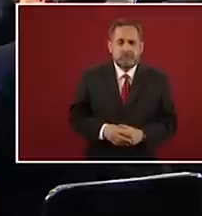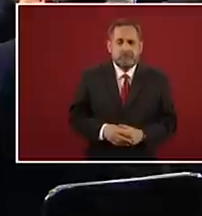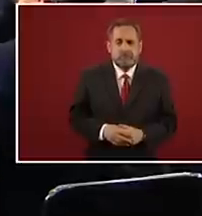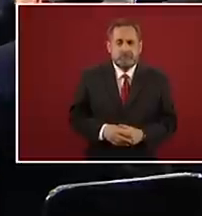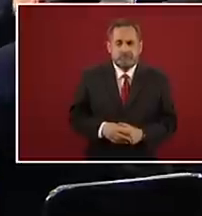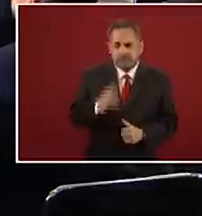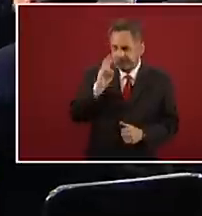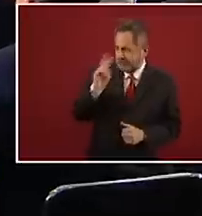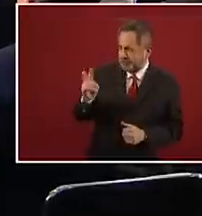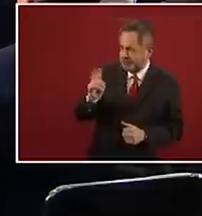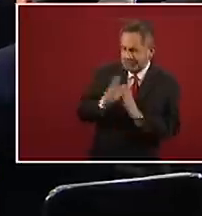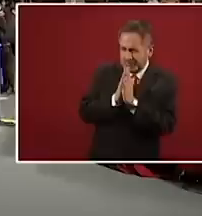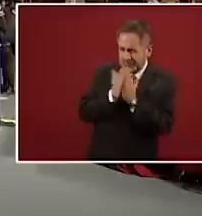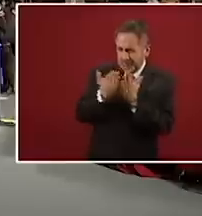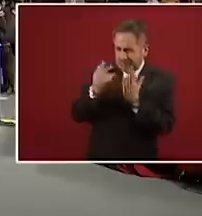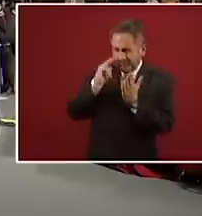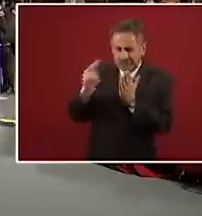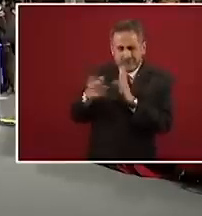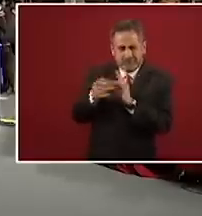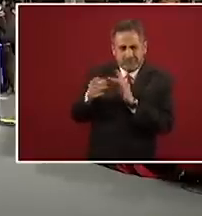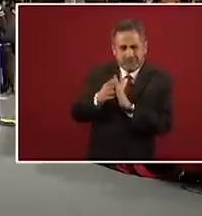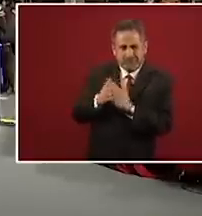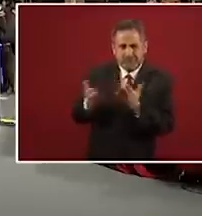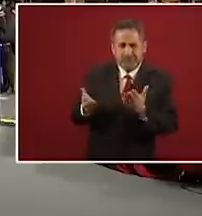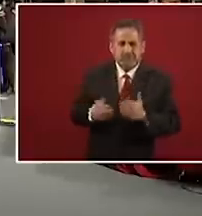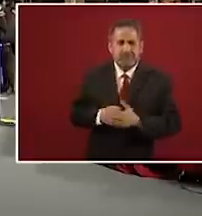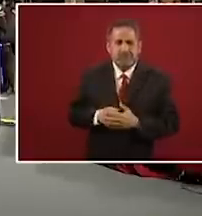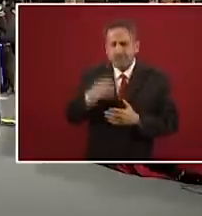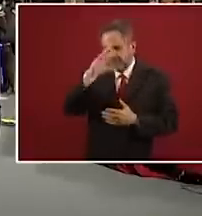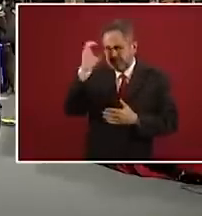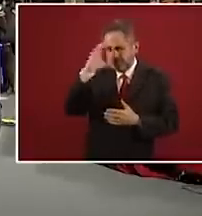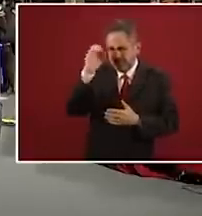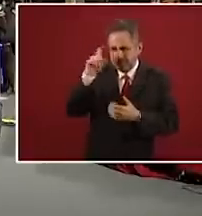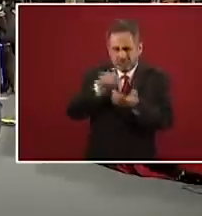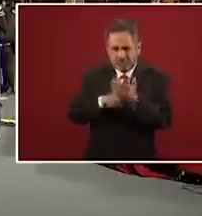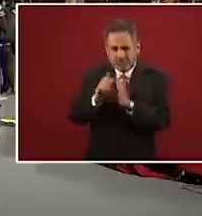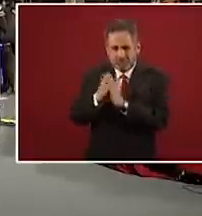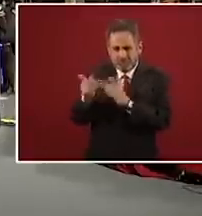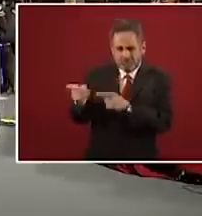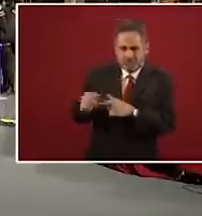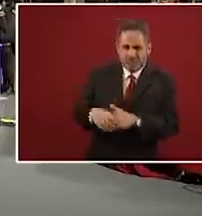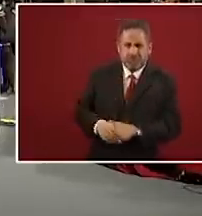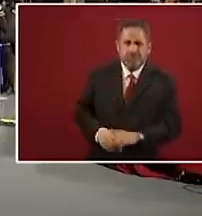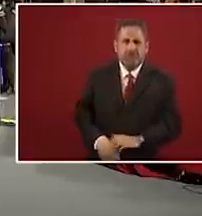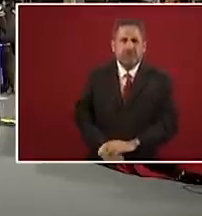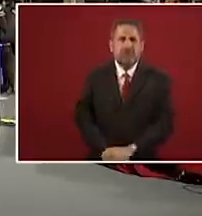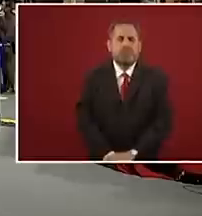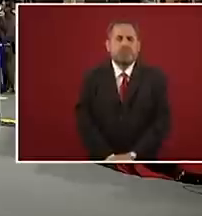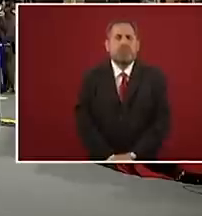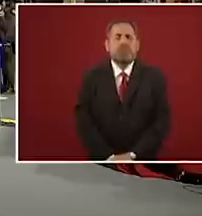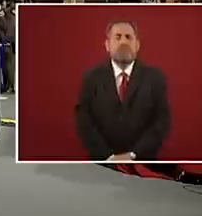¿No tienen el folleto y las fotos del folleto?